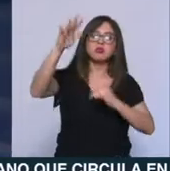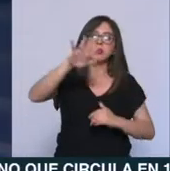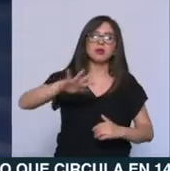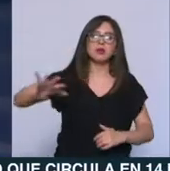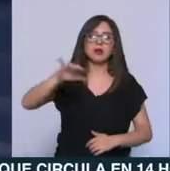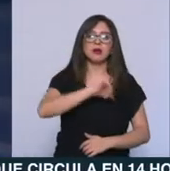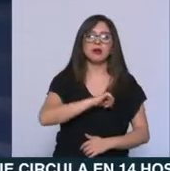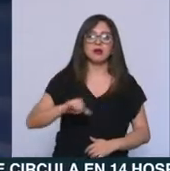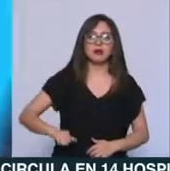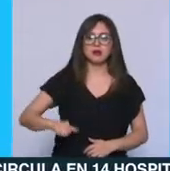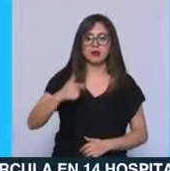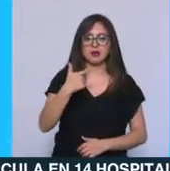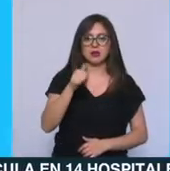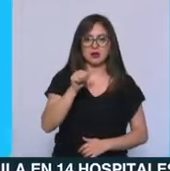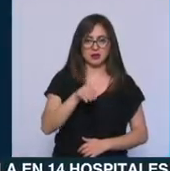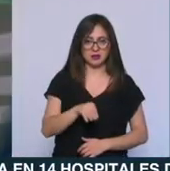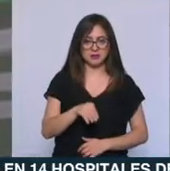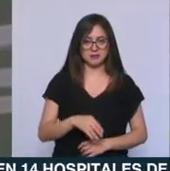Madero. Vamos a ver.